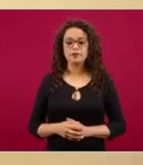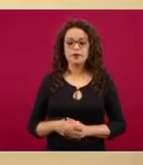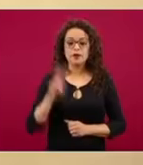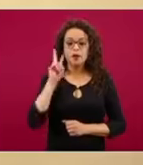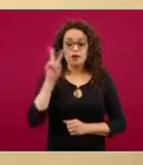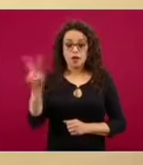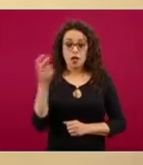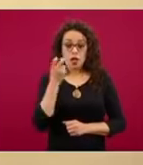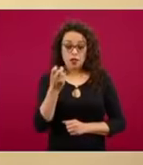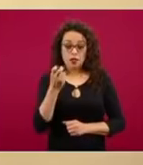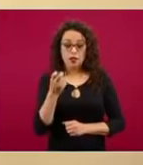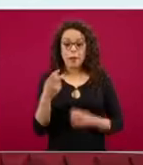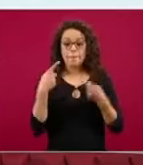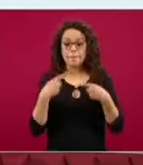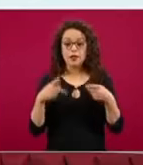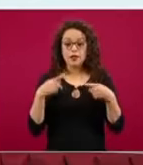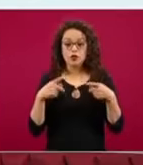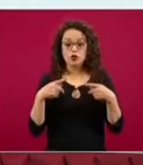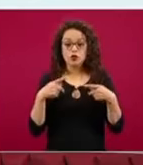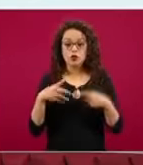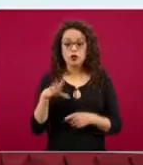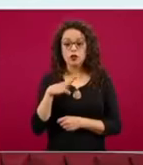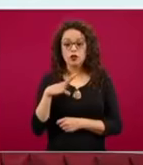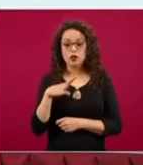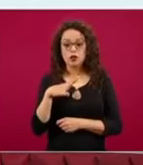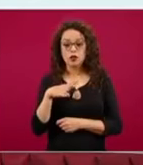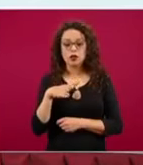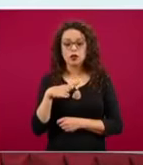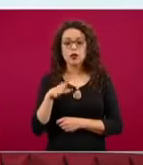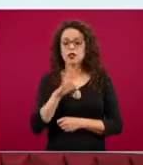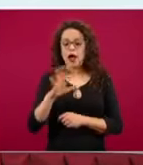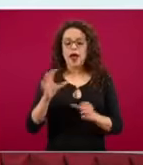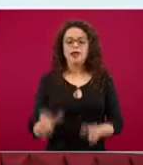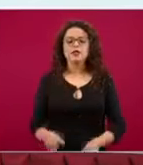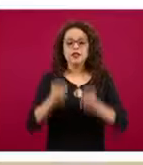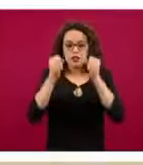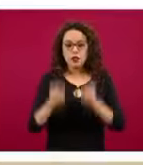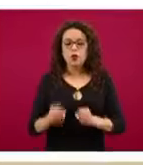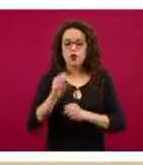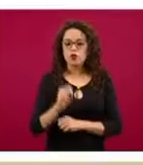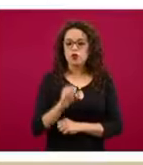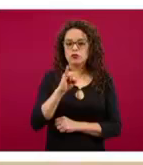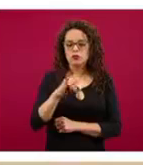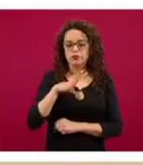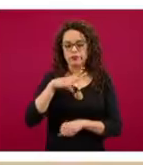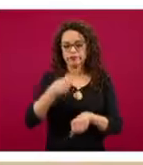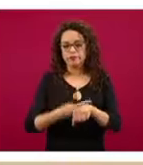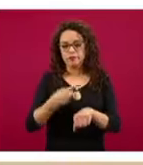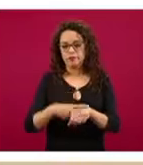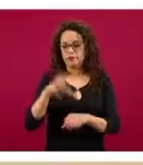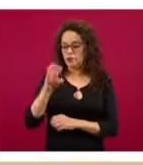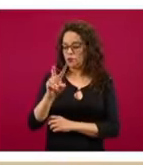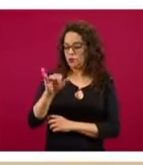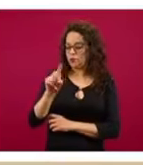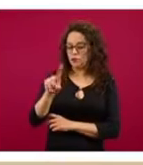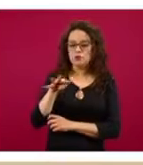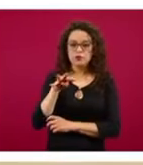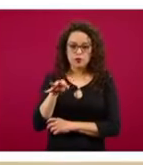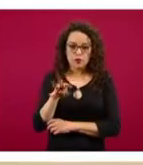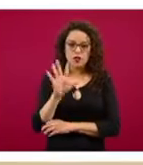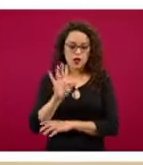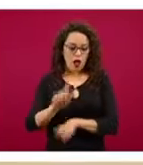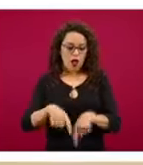las personas integradas en brotes que son casos ahora sí confirmados de COVID-19, es decir, ya tuvieron ahora sí una